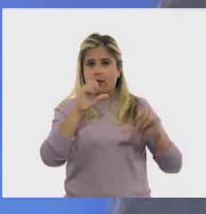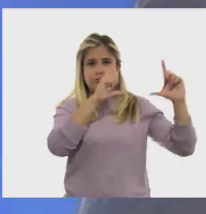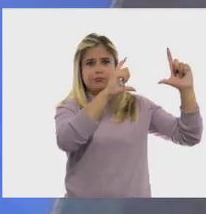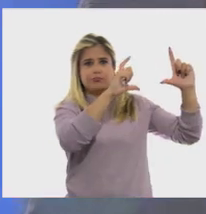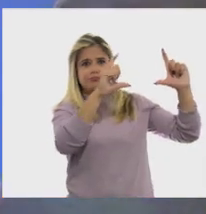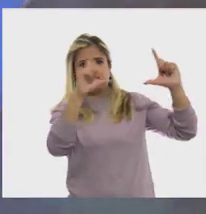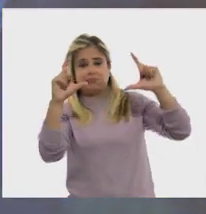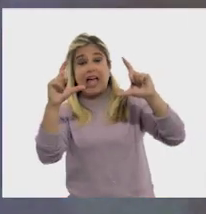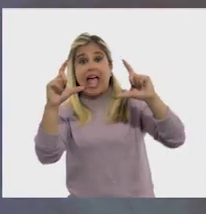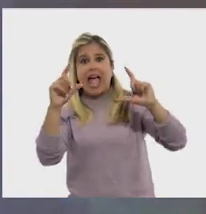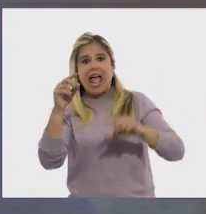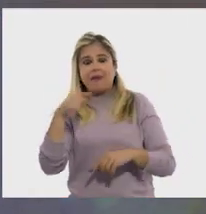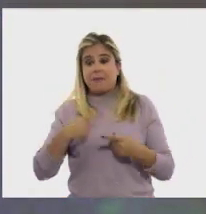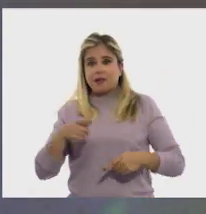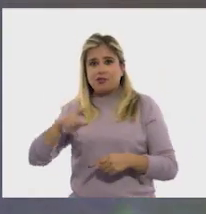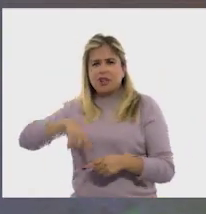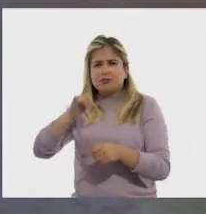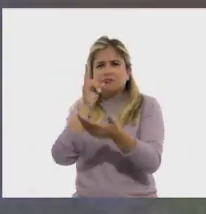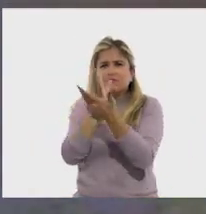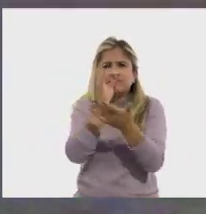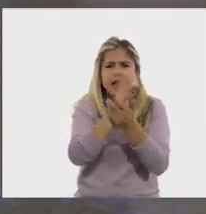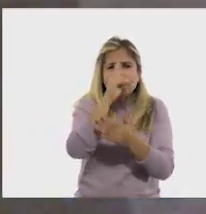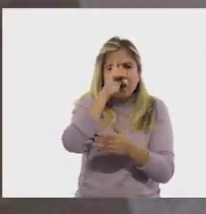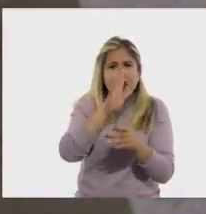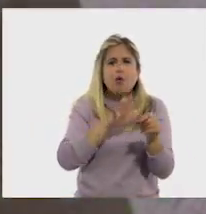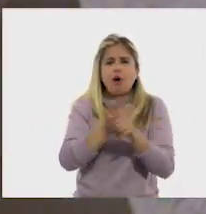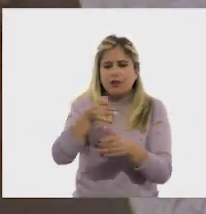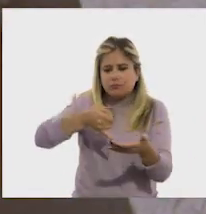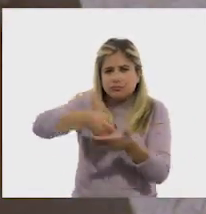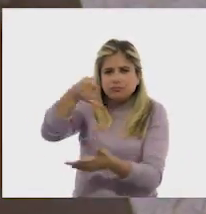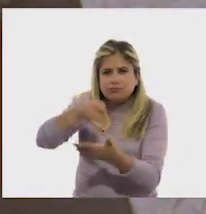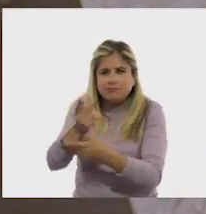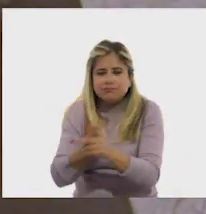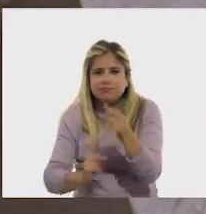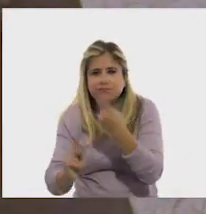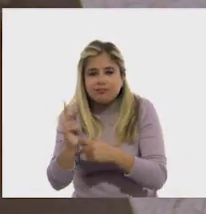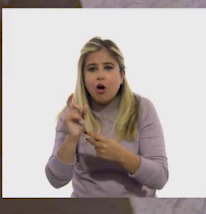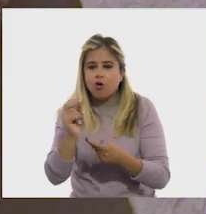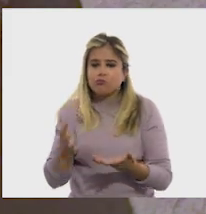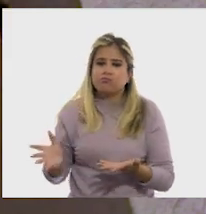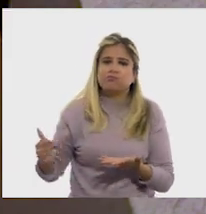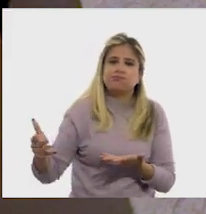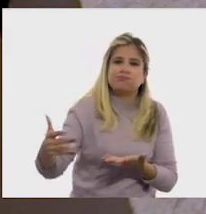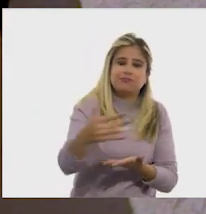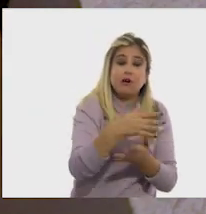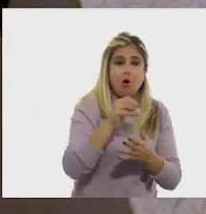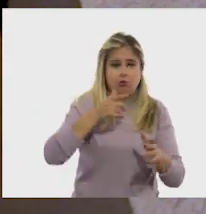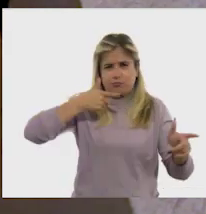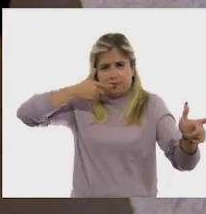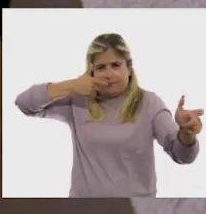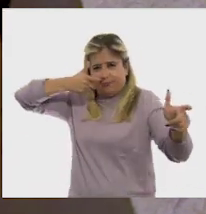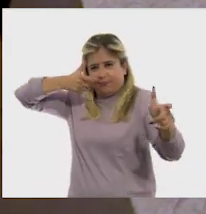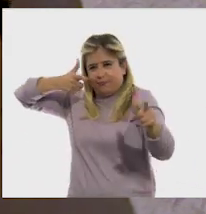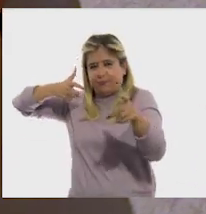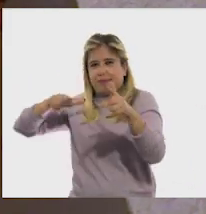manera podían determinar la época para sembrar, para cosechar o bien para salir de cacería.